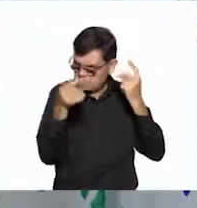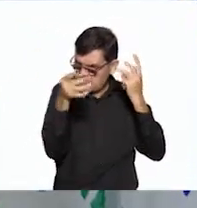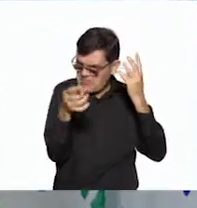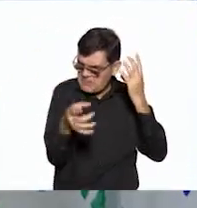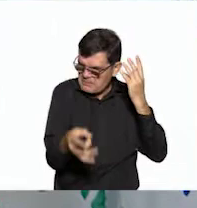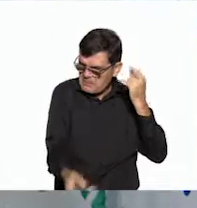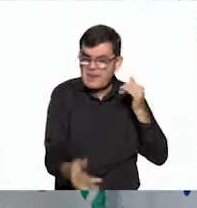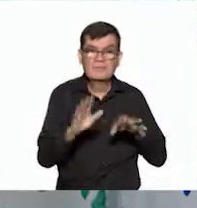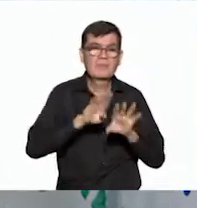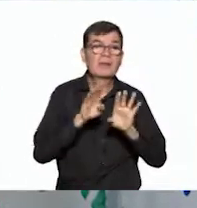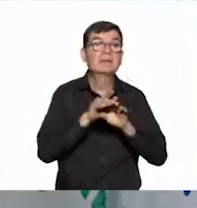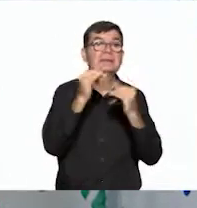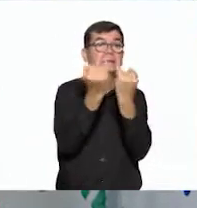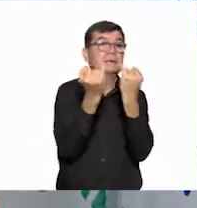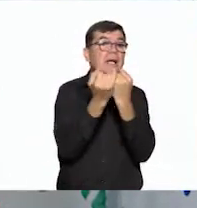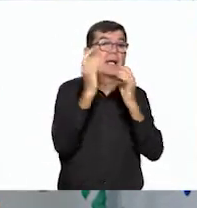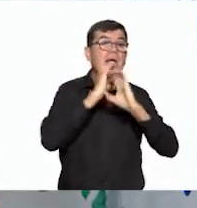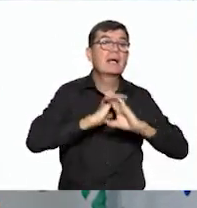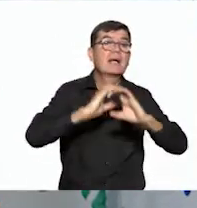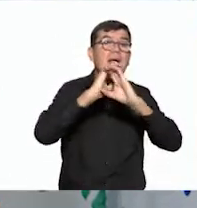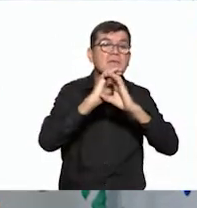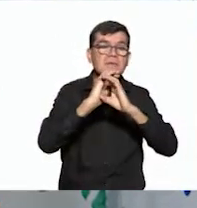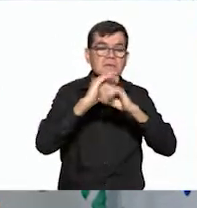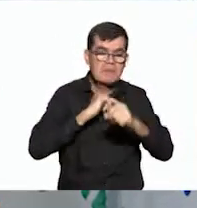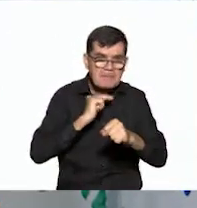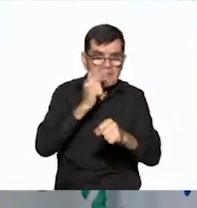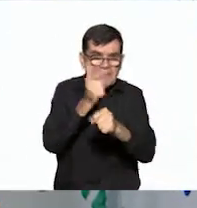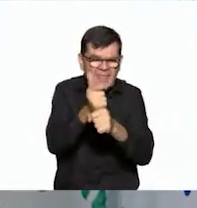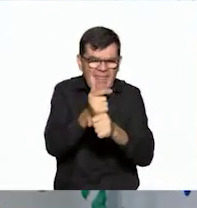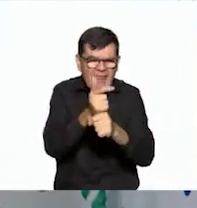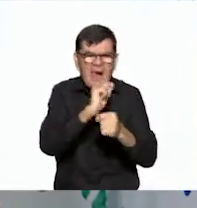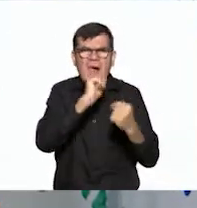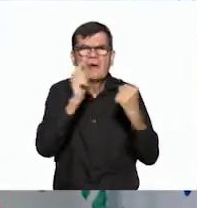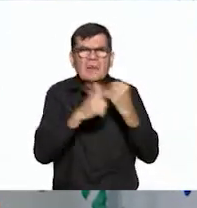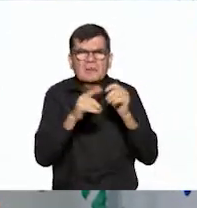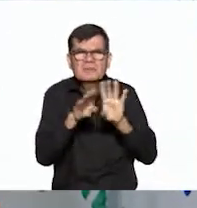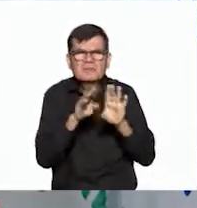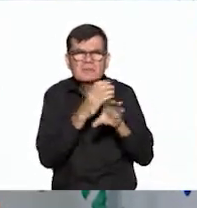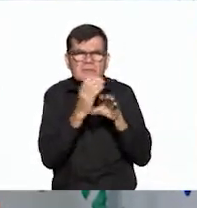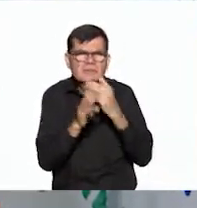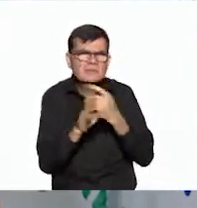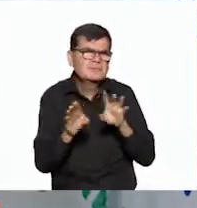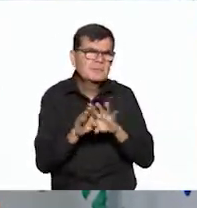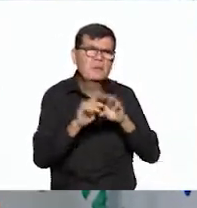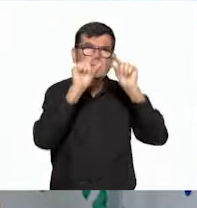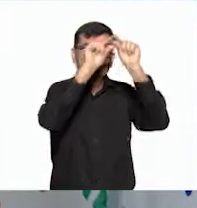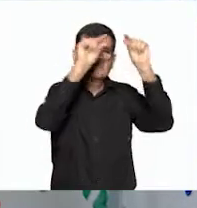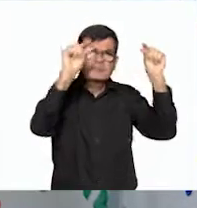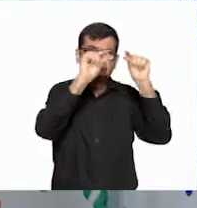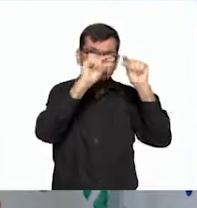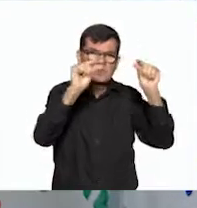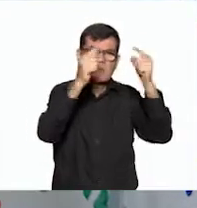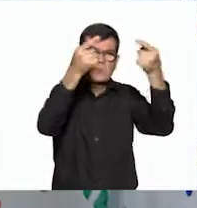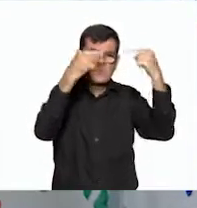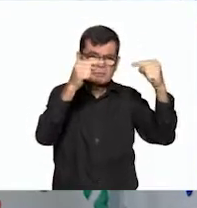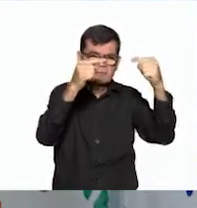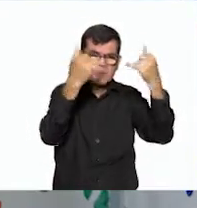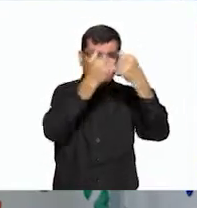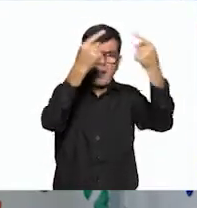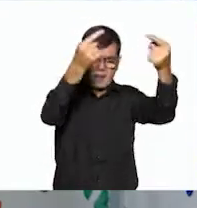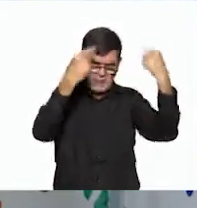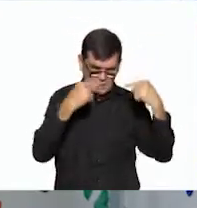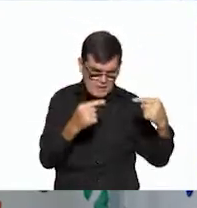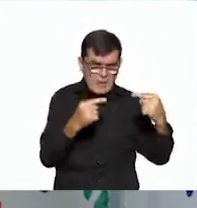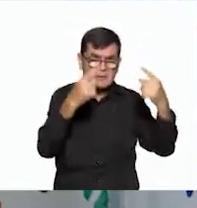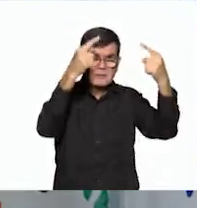que en esta canción podemos detectar algunos versos que se repiten. A